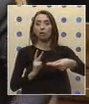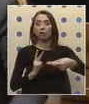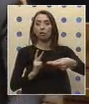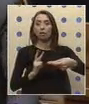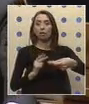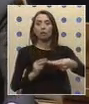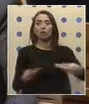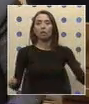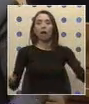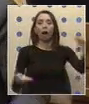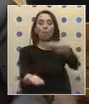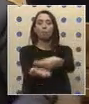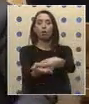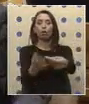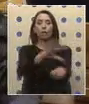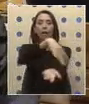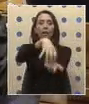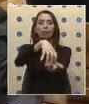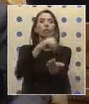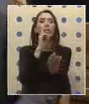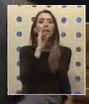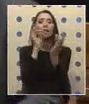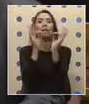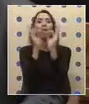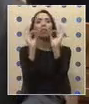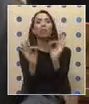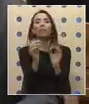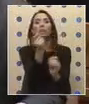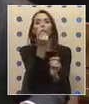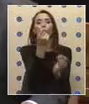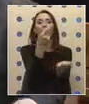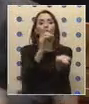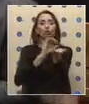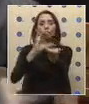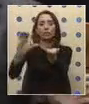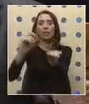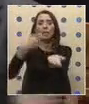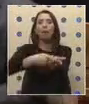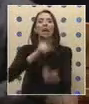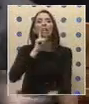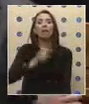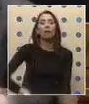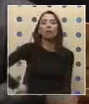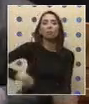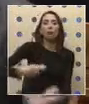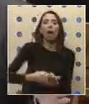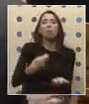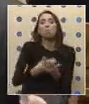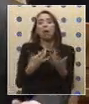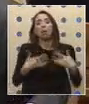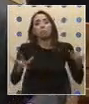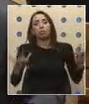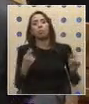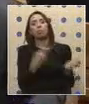aportar a la ciudad? ¿Quién define el valor de la compensación y quién lo paga? Tal como está, paga Moya, paga el